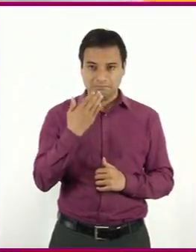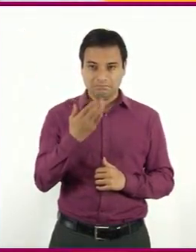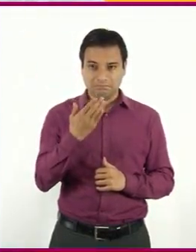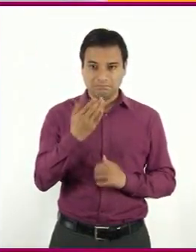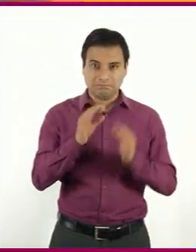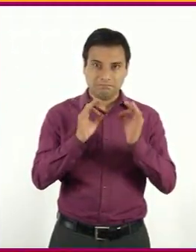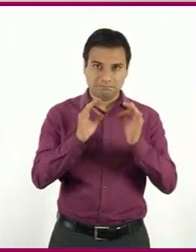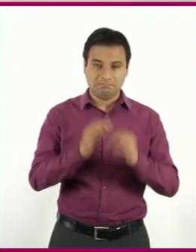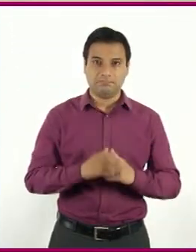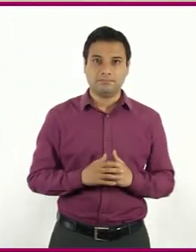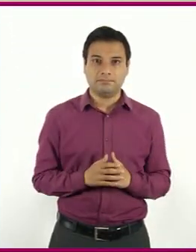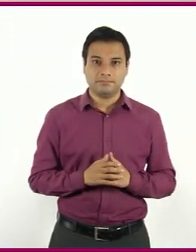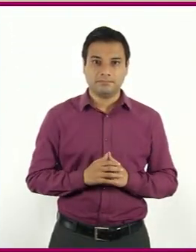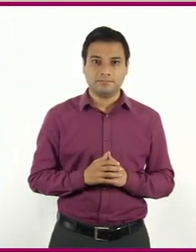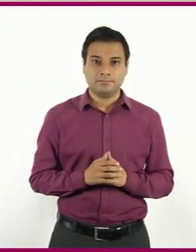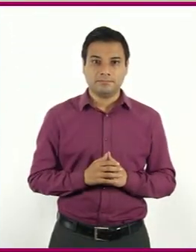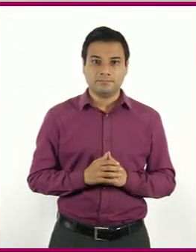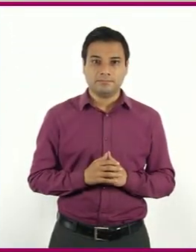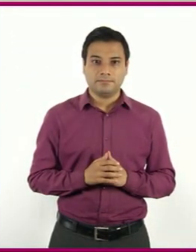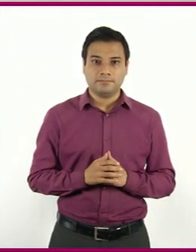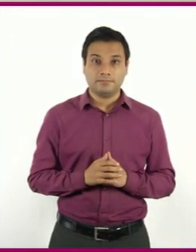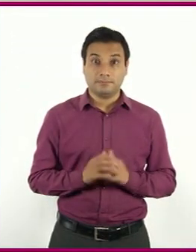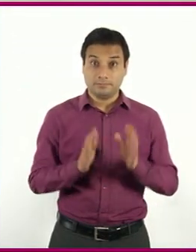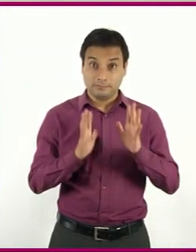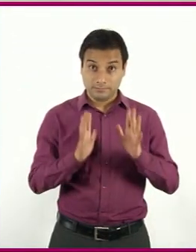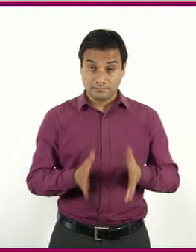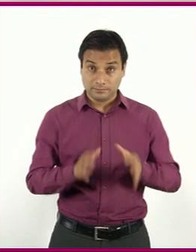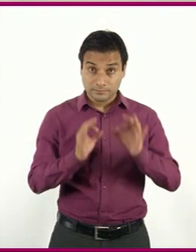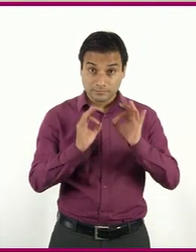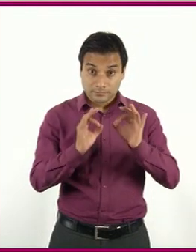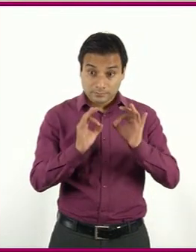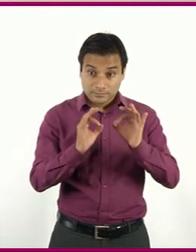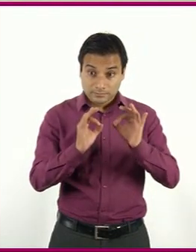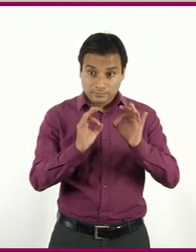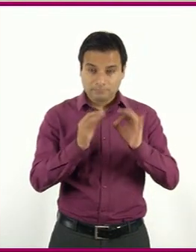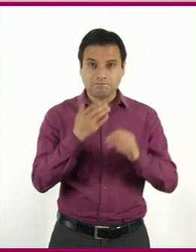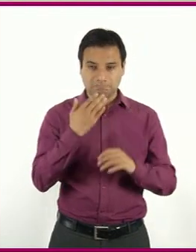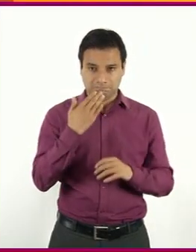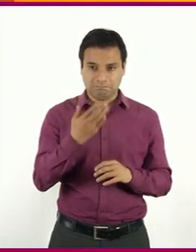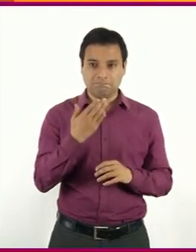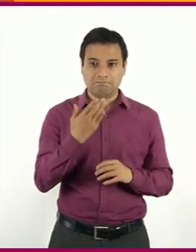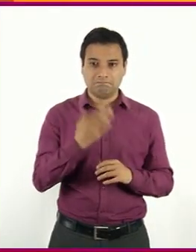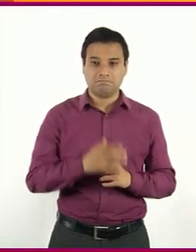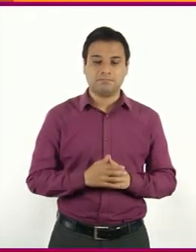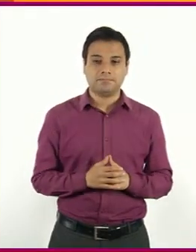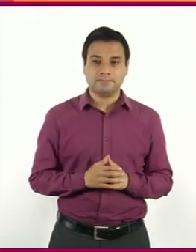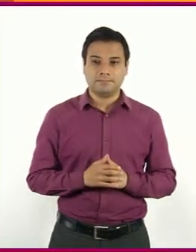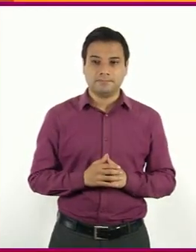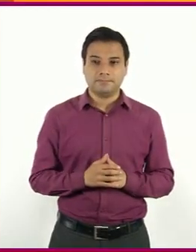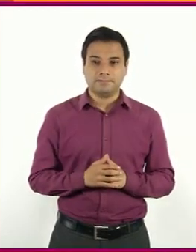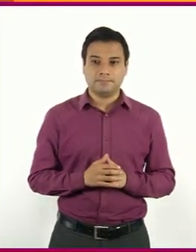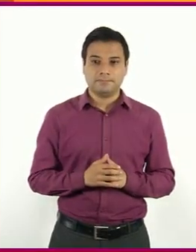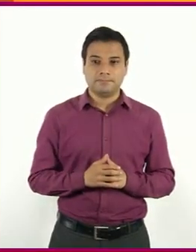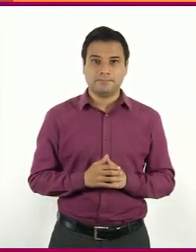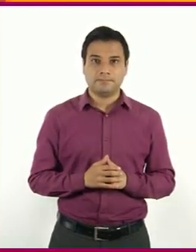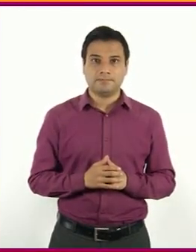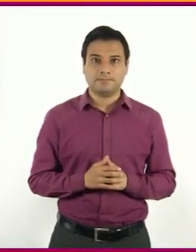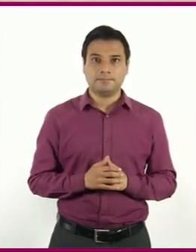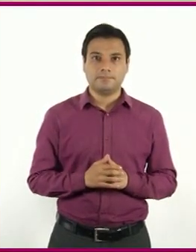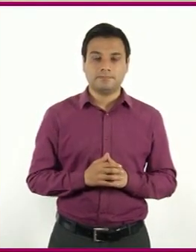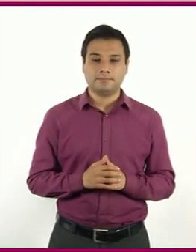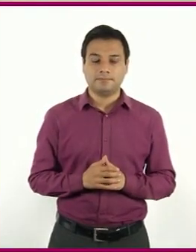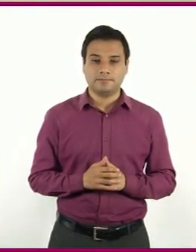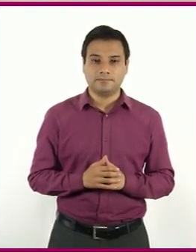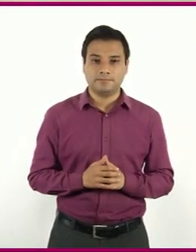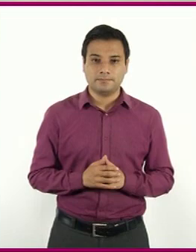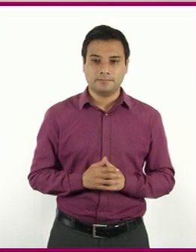Perfecto. Listo. Ahí está la distancia. Me está parece bien que distancia. Sí, sí. Ahí está. Me coloco en medio. Profe, ¿se